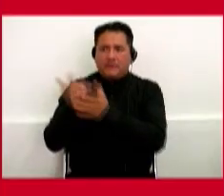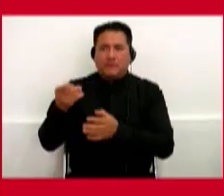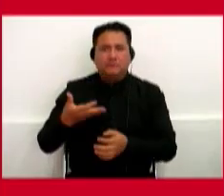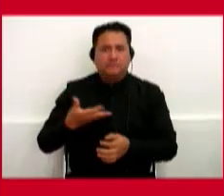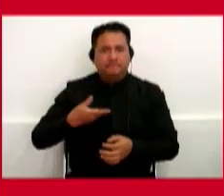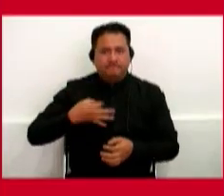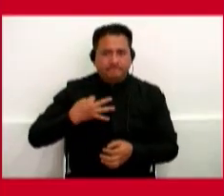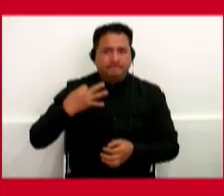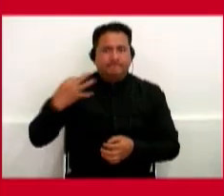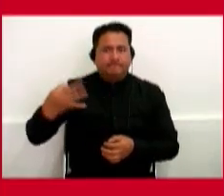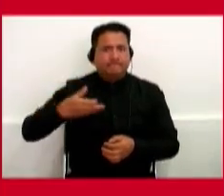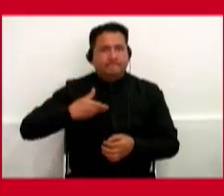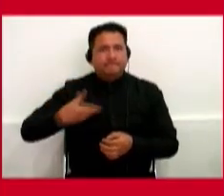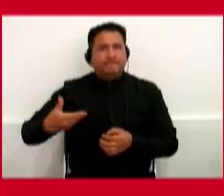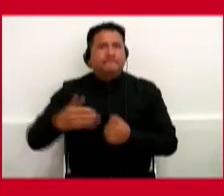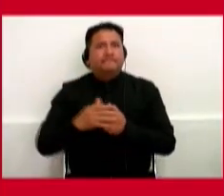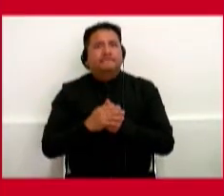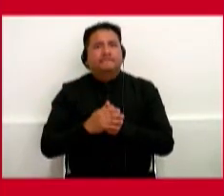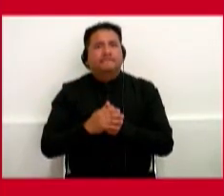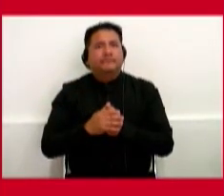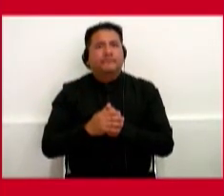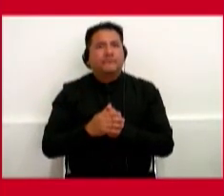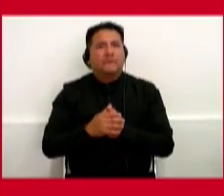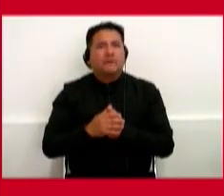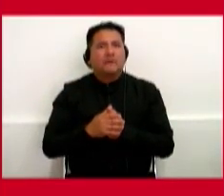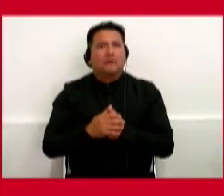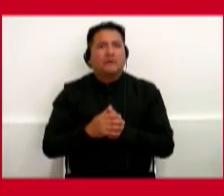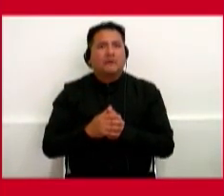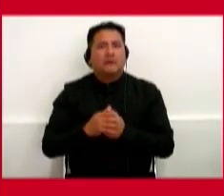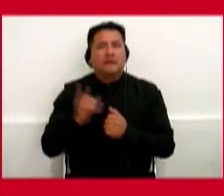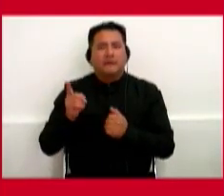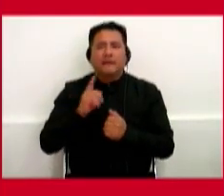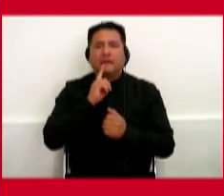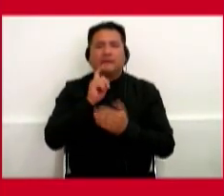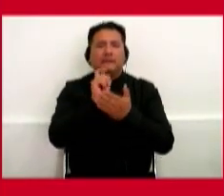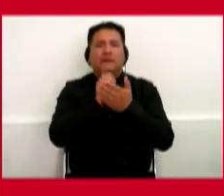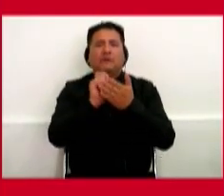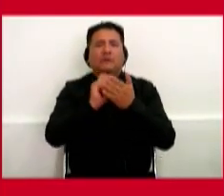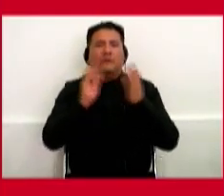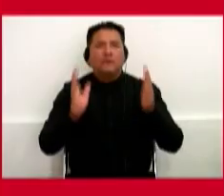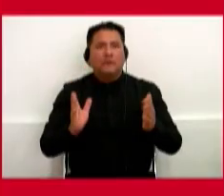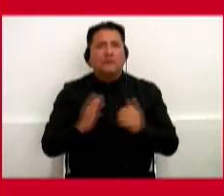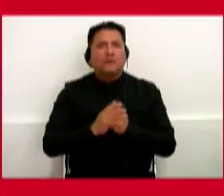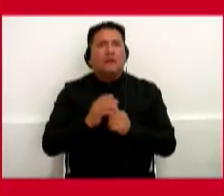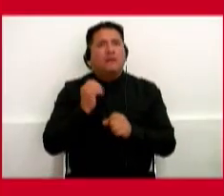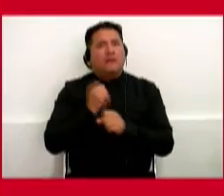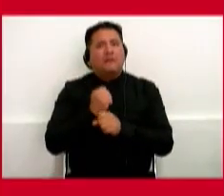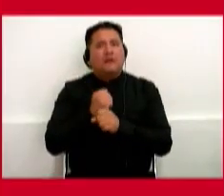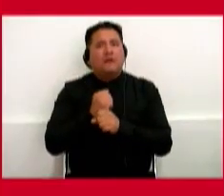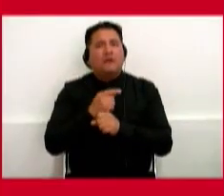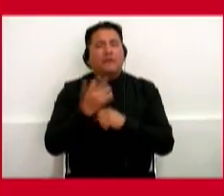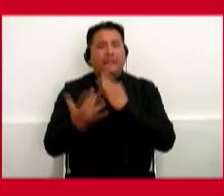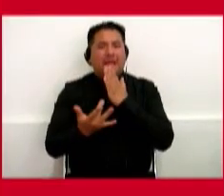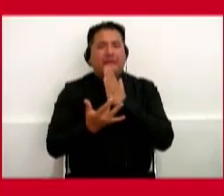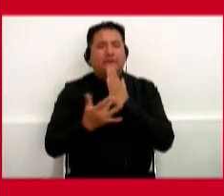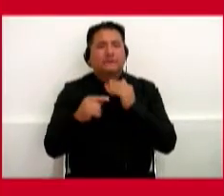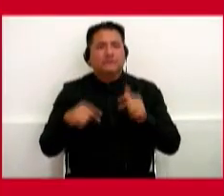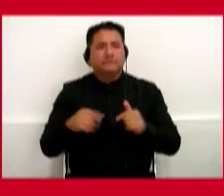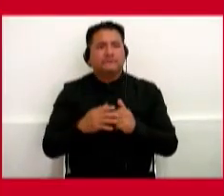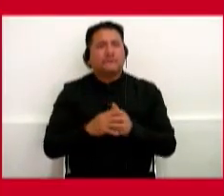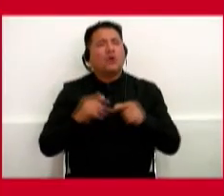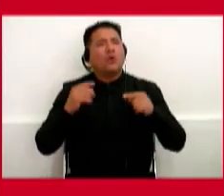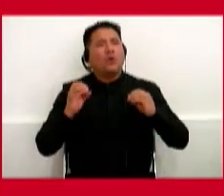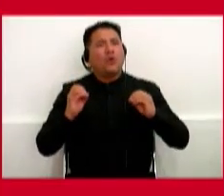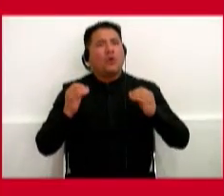Redco Estados Unidos, Patricio Vergara, que en realidad es el autor principal del trabajo técnico y hoy por temas también de entrega de otro proyecto